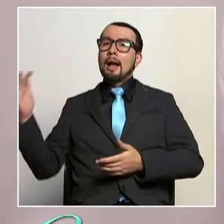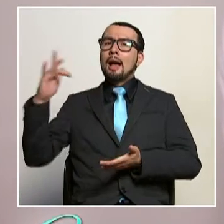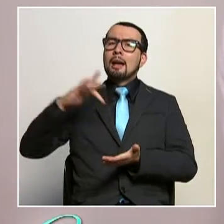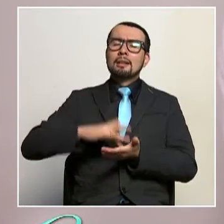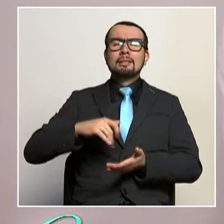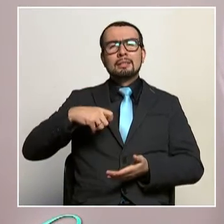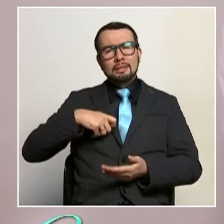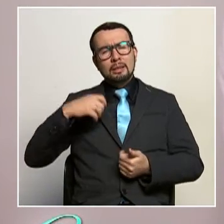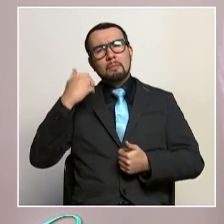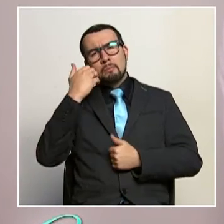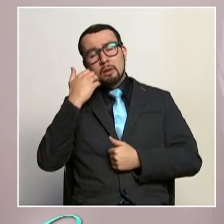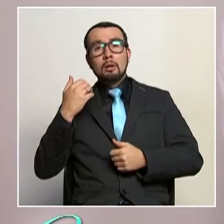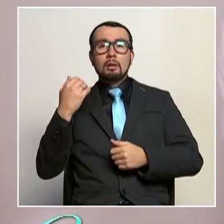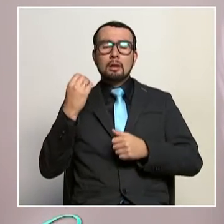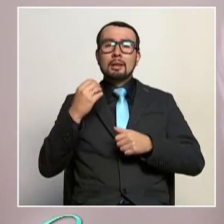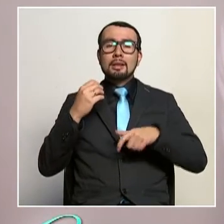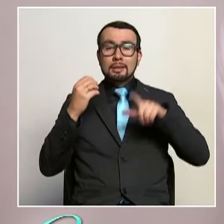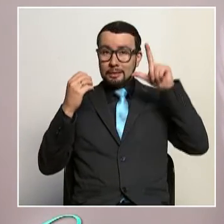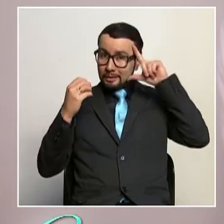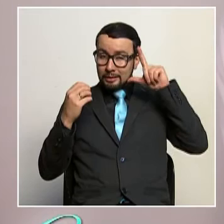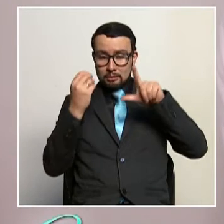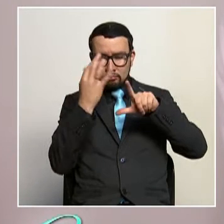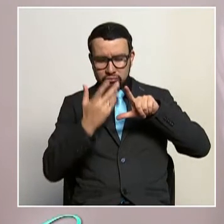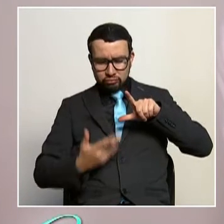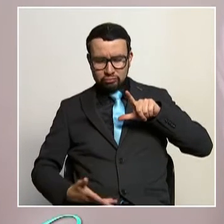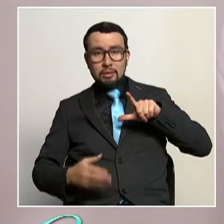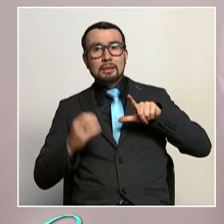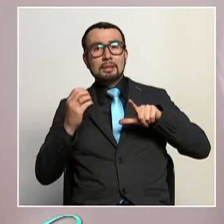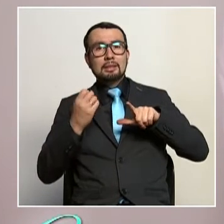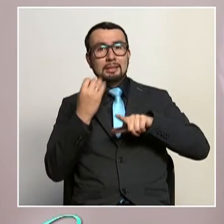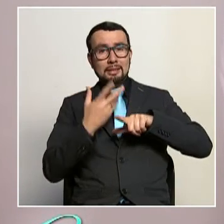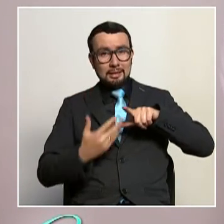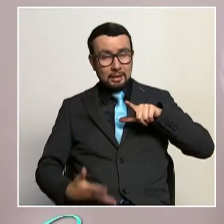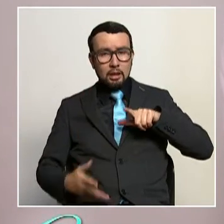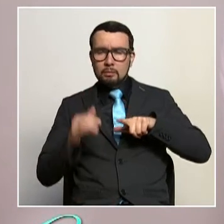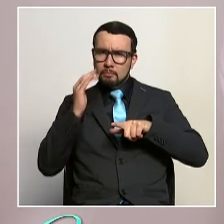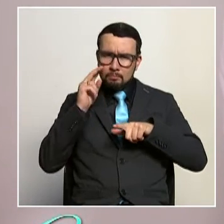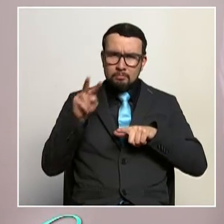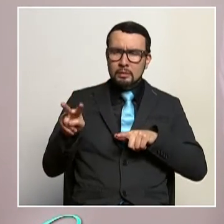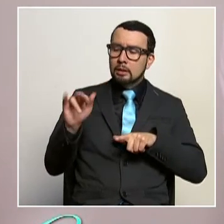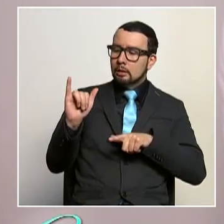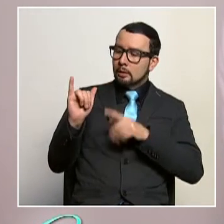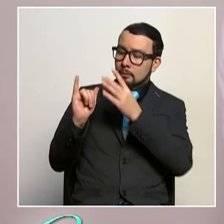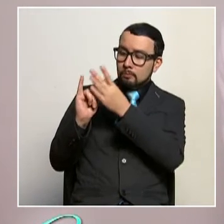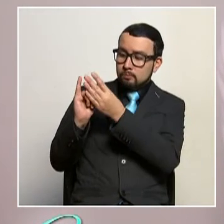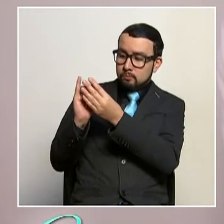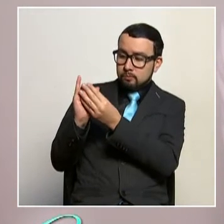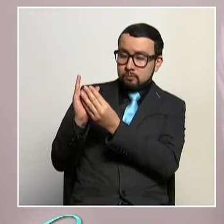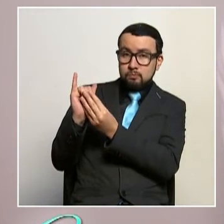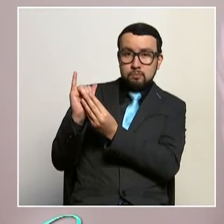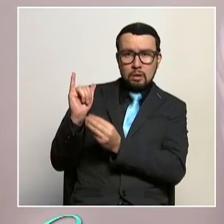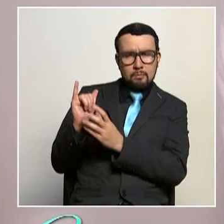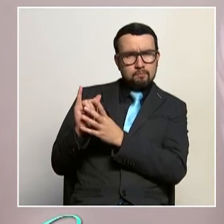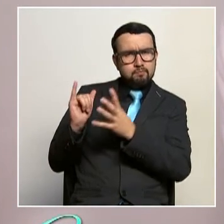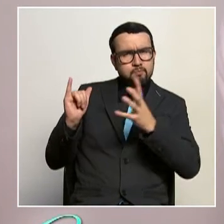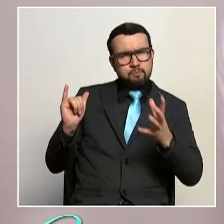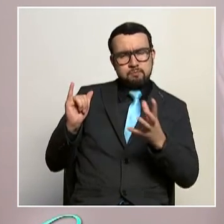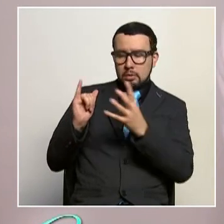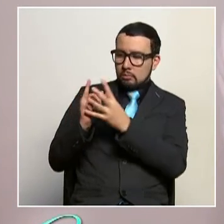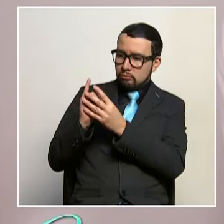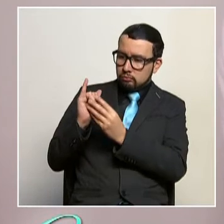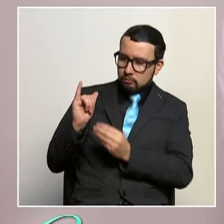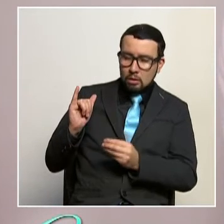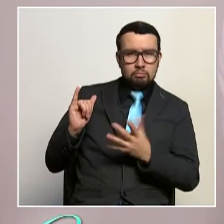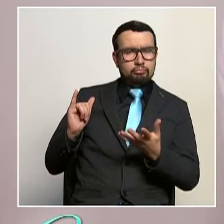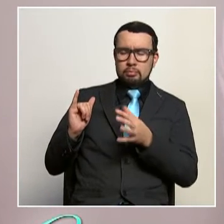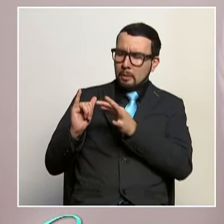unos problemas de hemorragias, le detectamos un engrosamiento anormal del endometrio, era tan anormal que hubo que tomarle